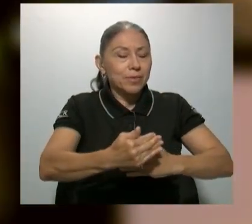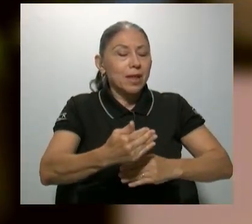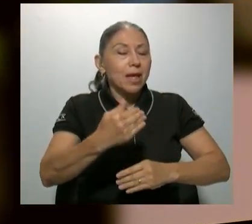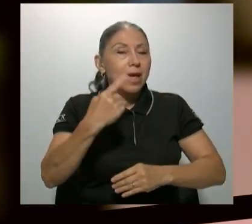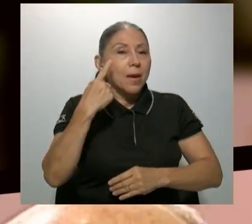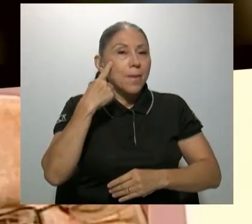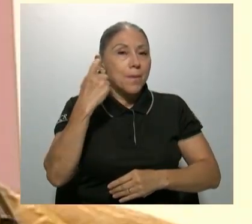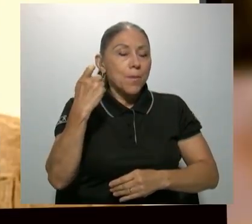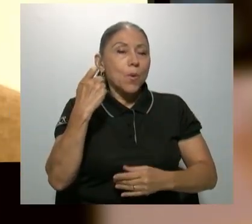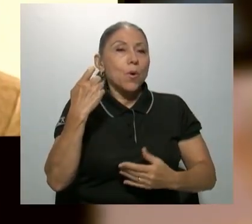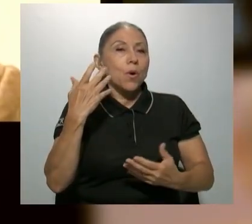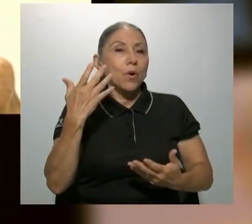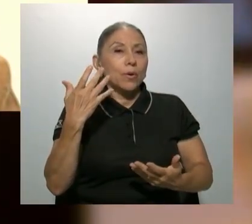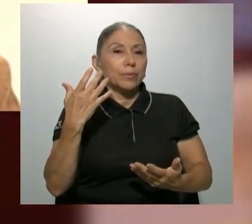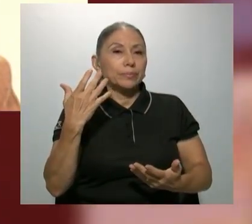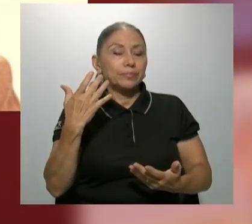que